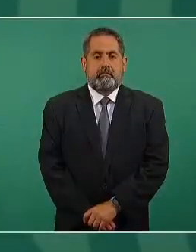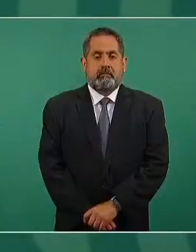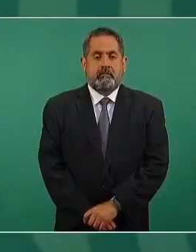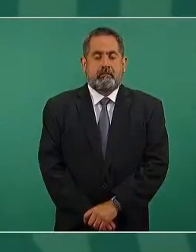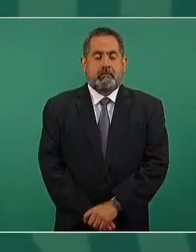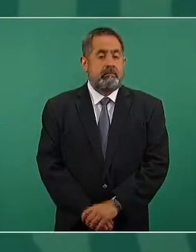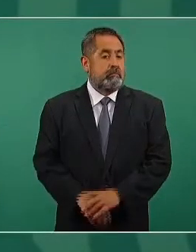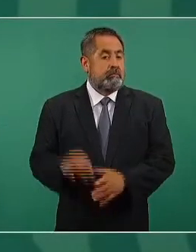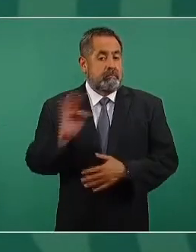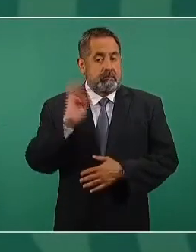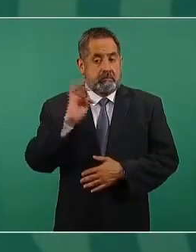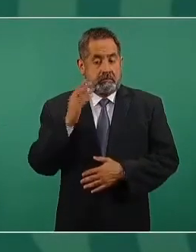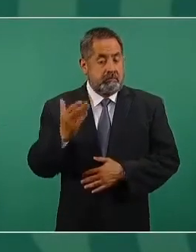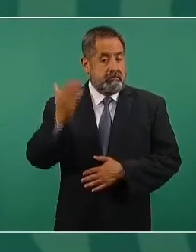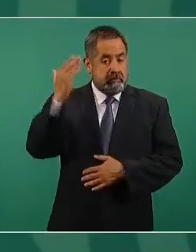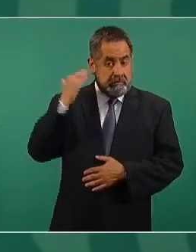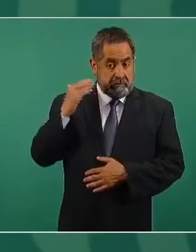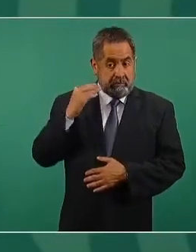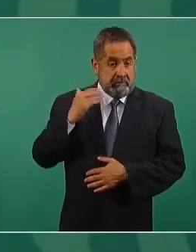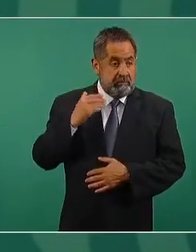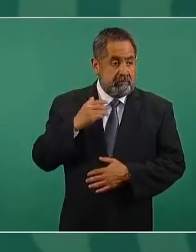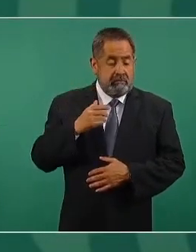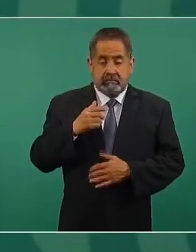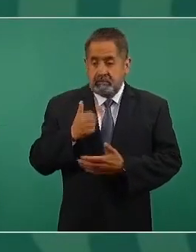a los que